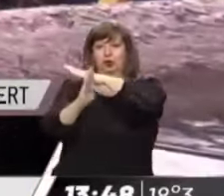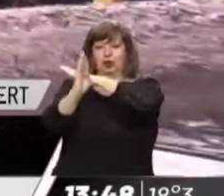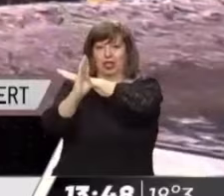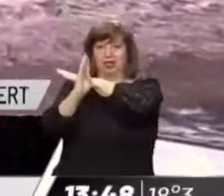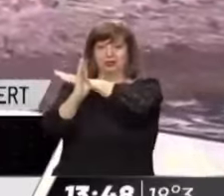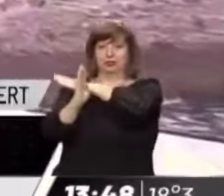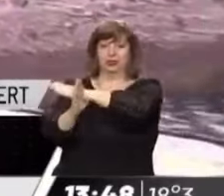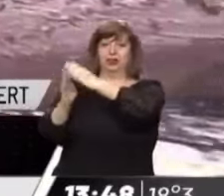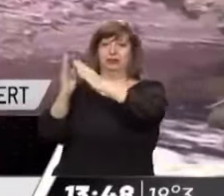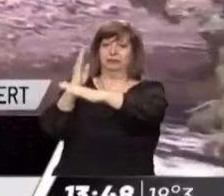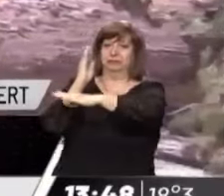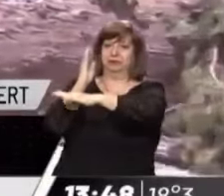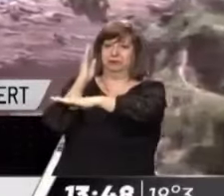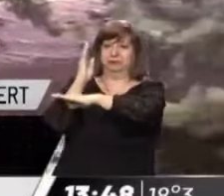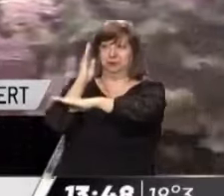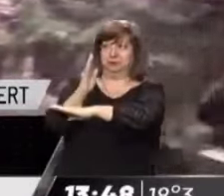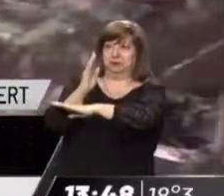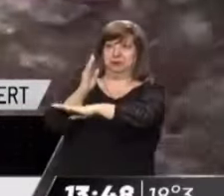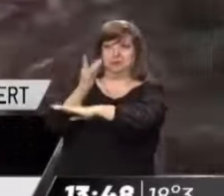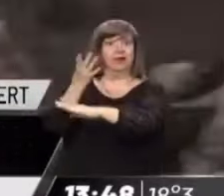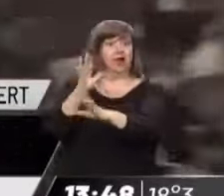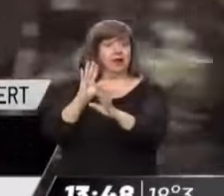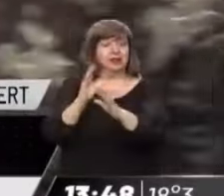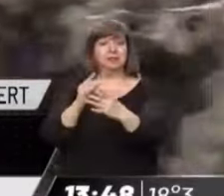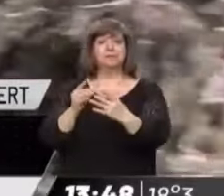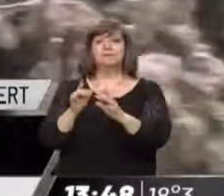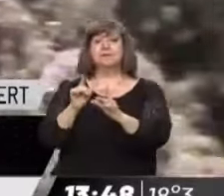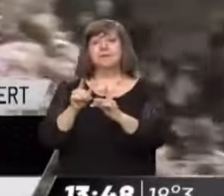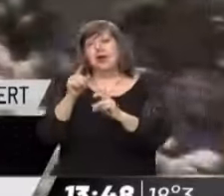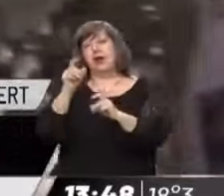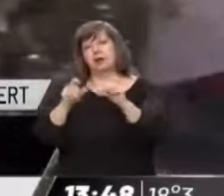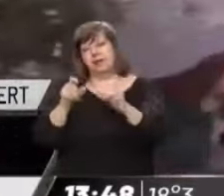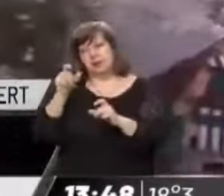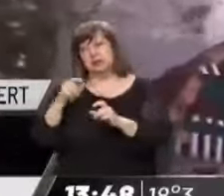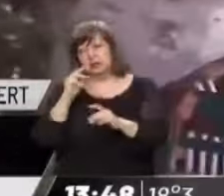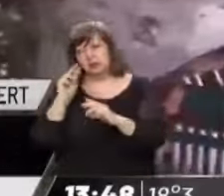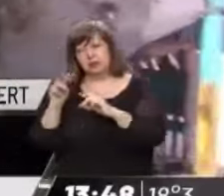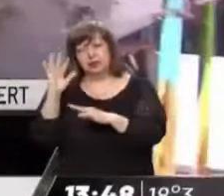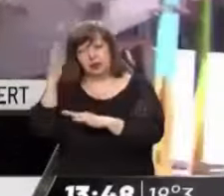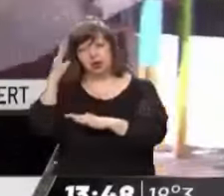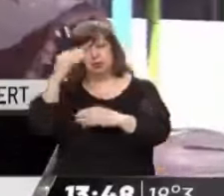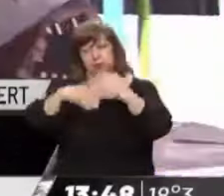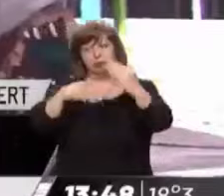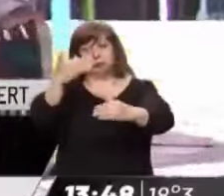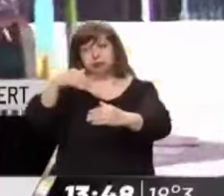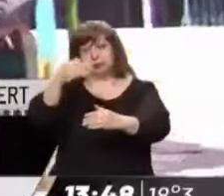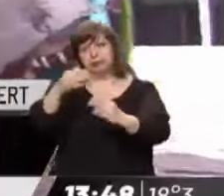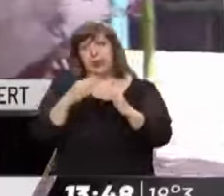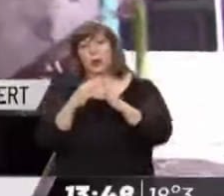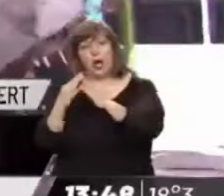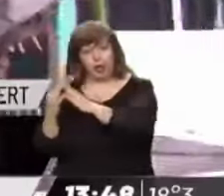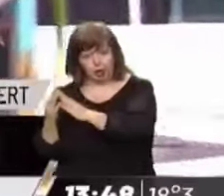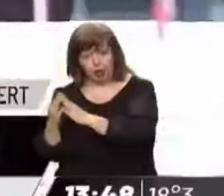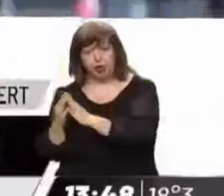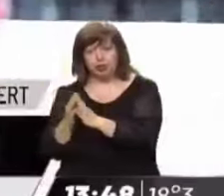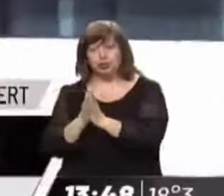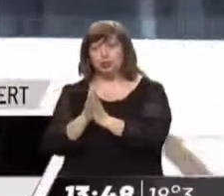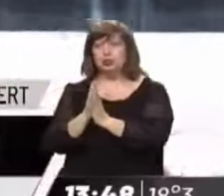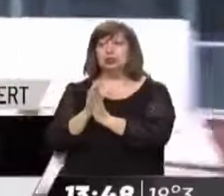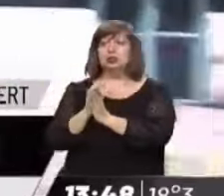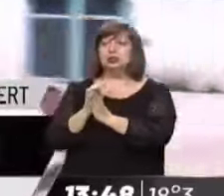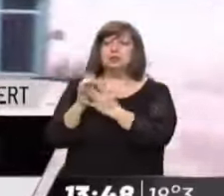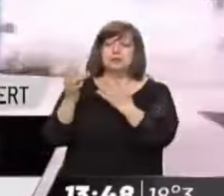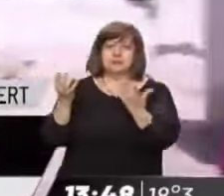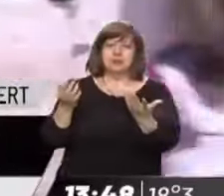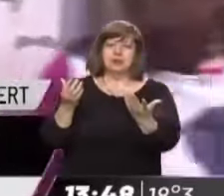muchos árboles en el barrio caídos que tampoco nos han podido sacar todavía de cuánto eran las ráfagas por acá No tengo idea pero si me dicen